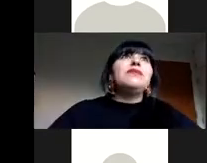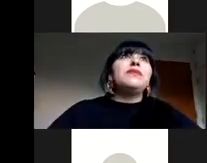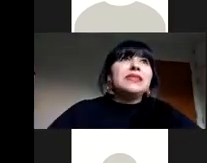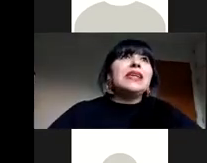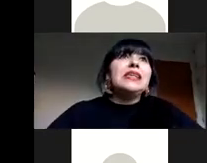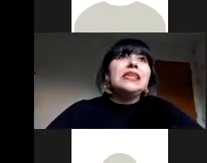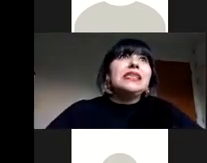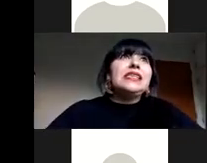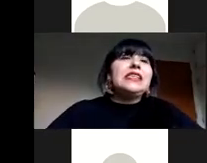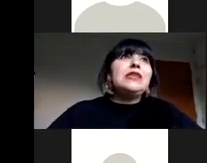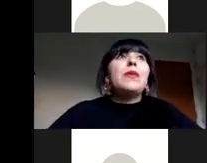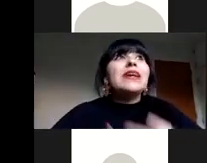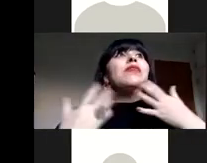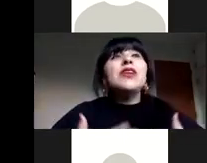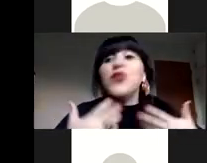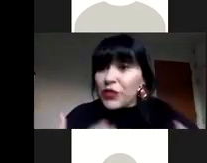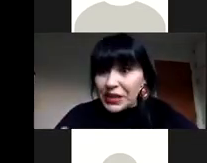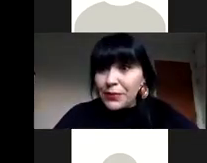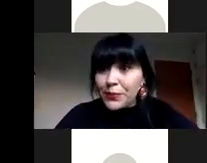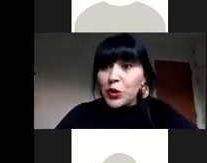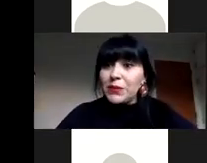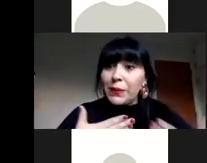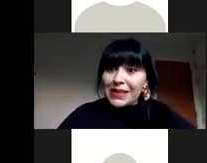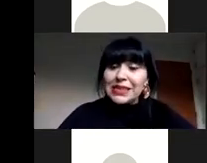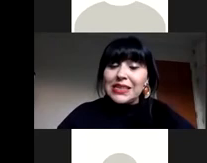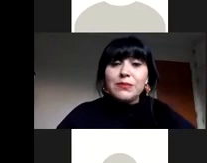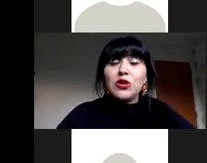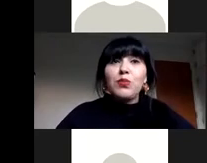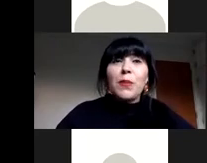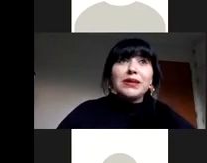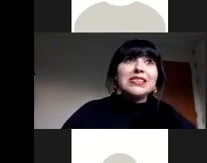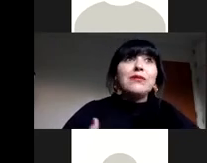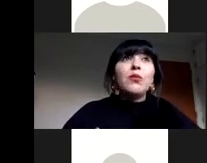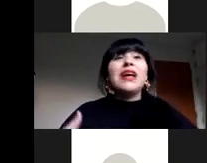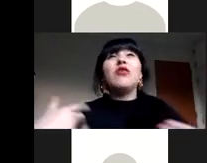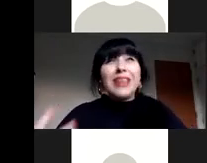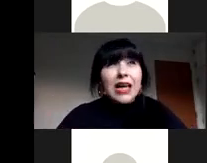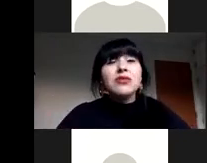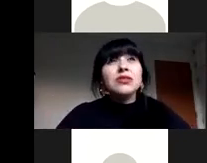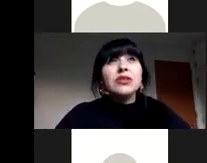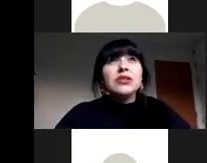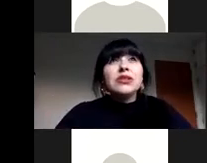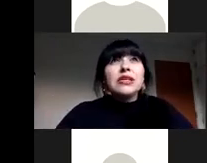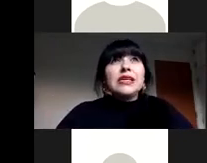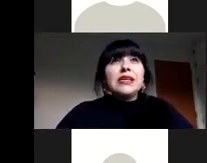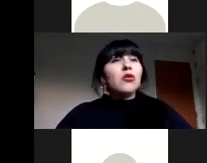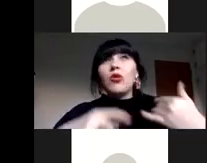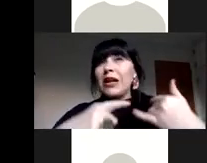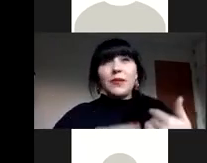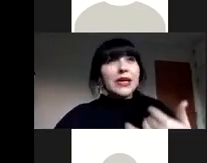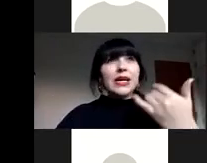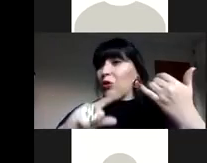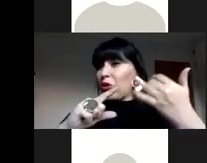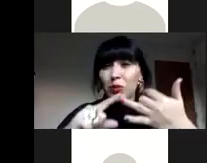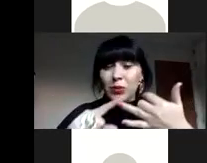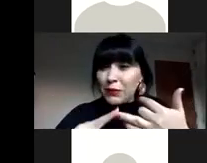me pasa, y papás que prefieren no ver, porque los papás estamos muy agobiados, o con la